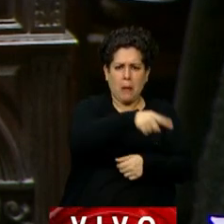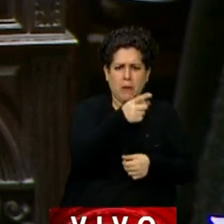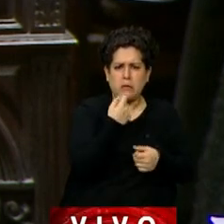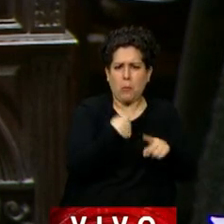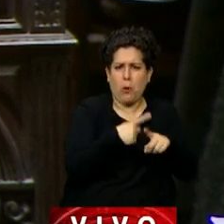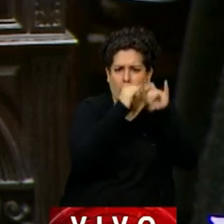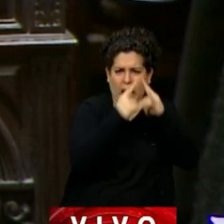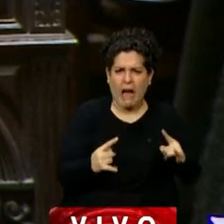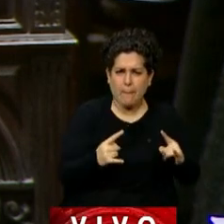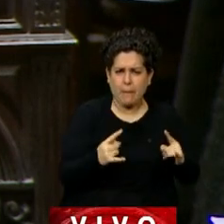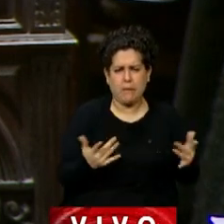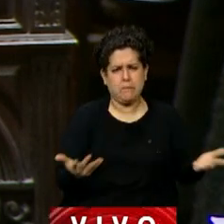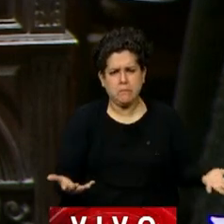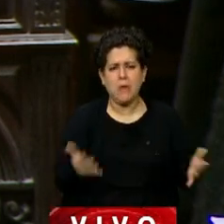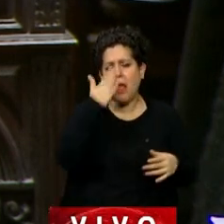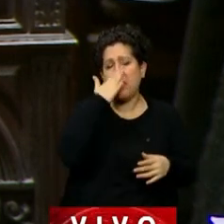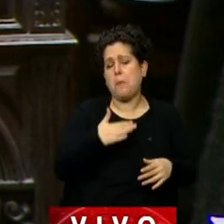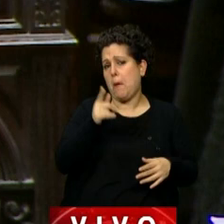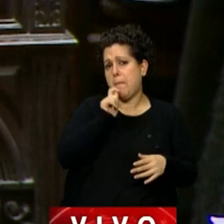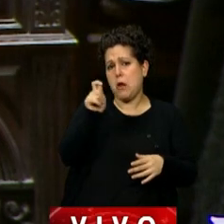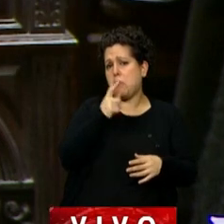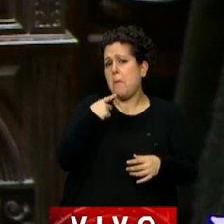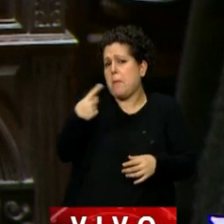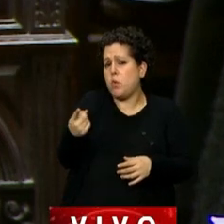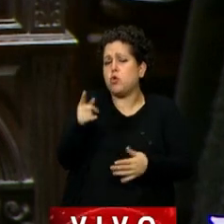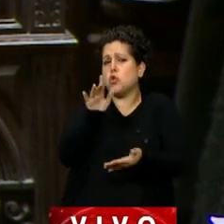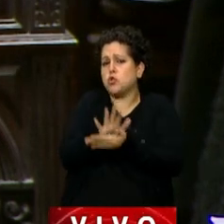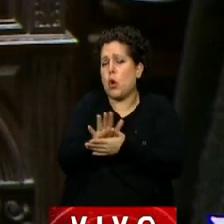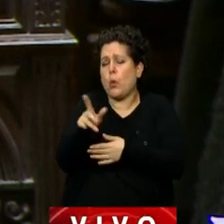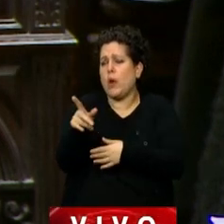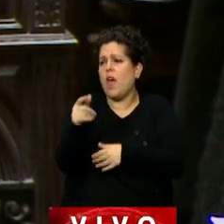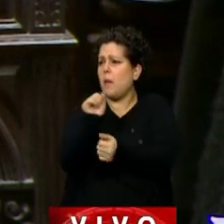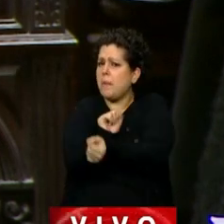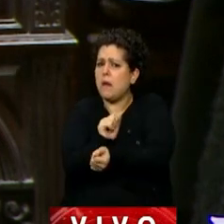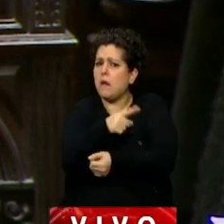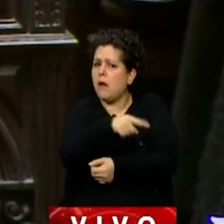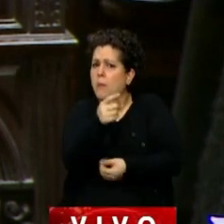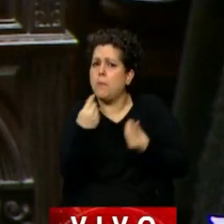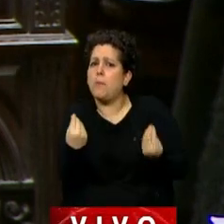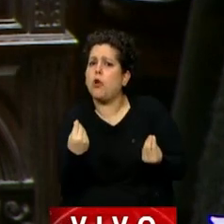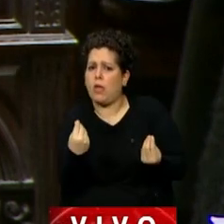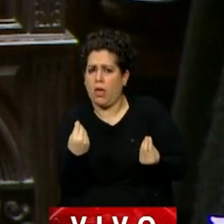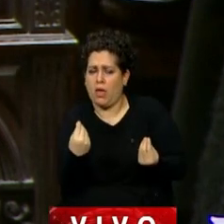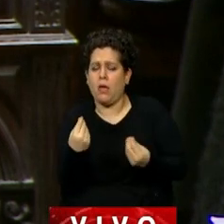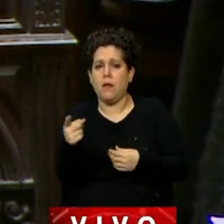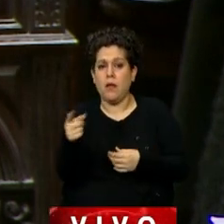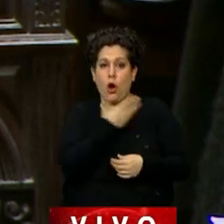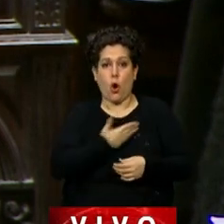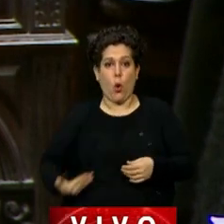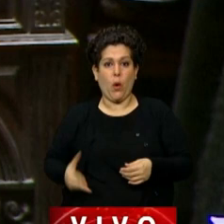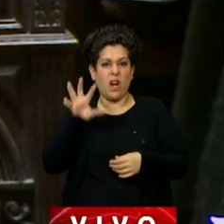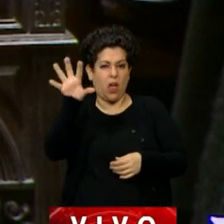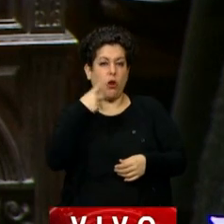periodista le preguntó al gobernador Morales sobre la detención ilegal de Milagro Sala, el gobernador le contestó que